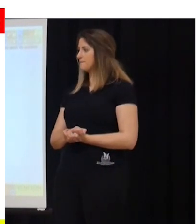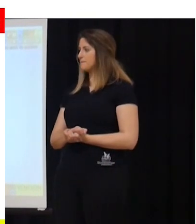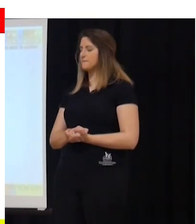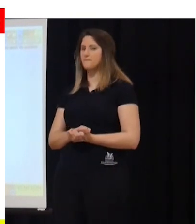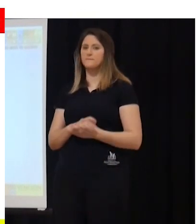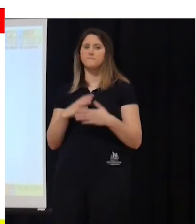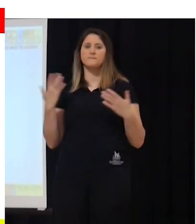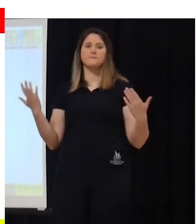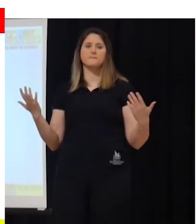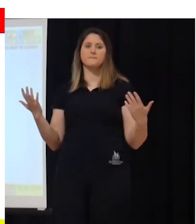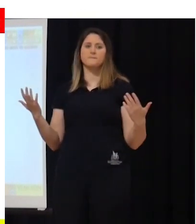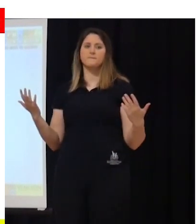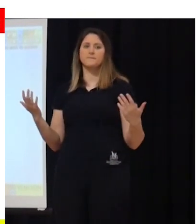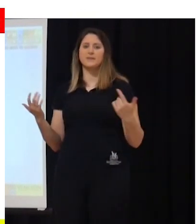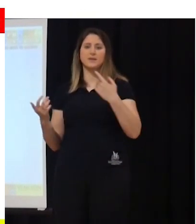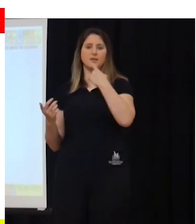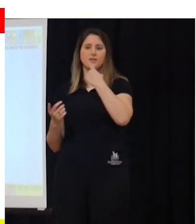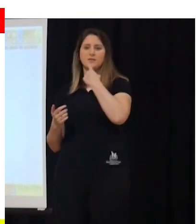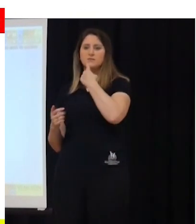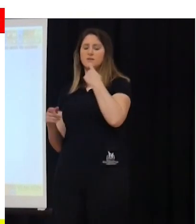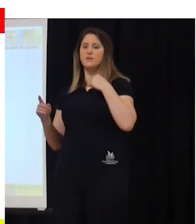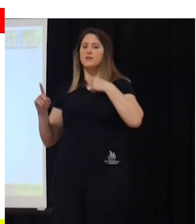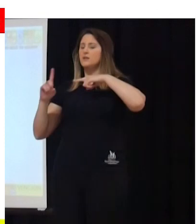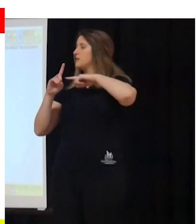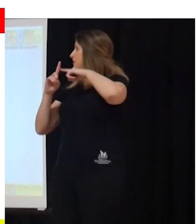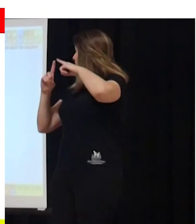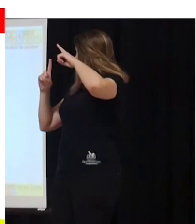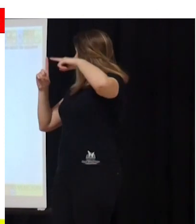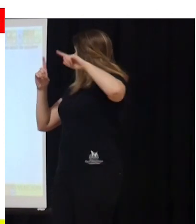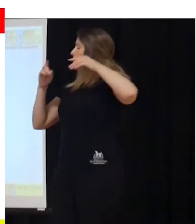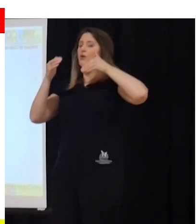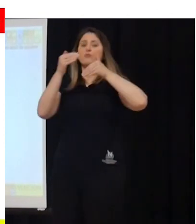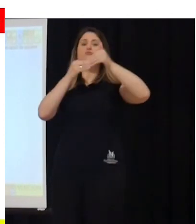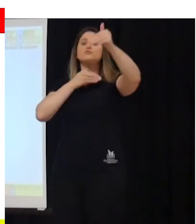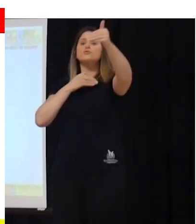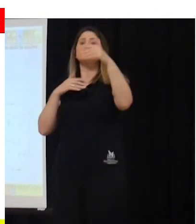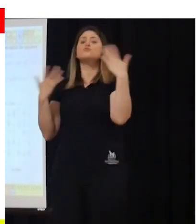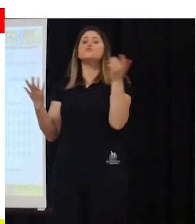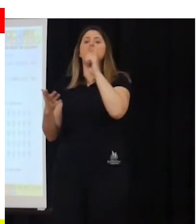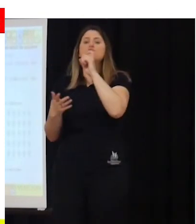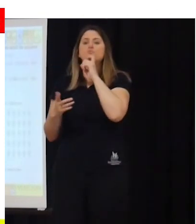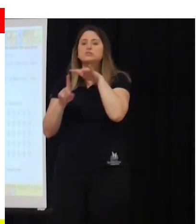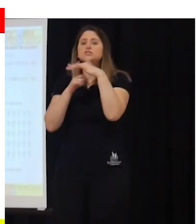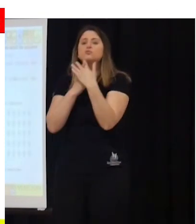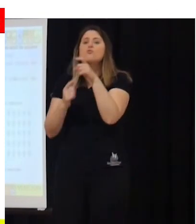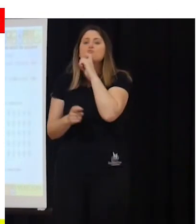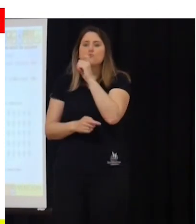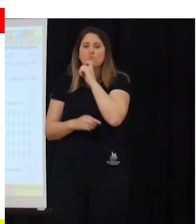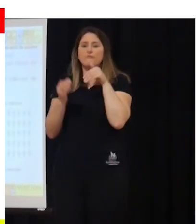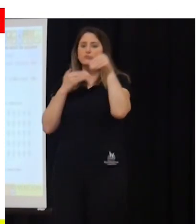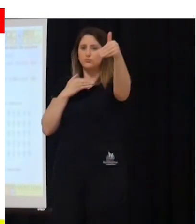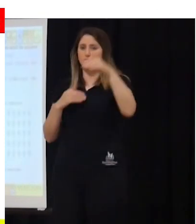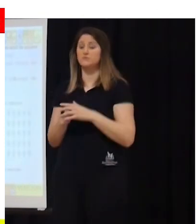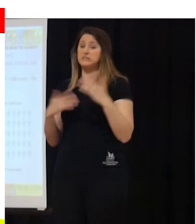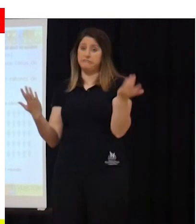¿Y qué nos dicen las predicciones? ¿Tenemos un futuro halagüeño o no lo tenemos? Pues mire,